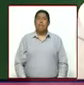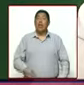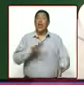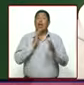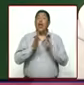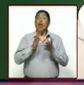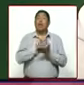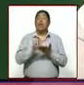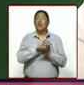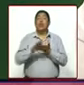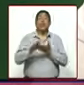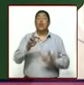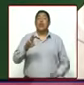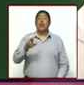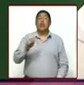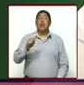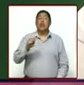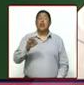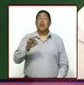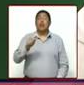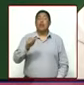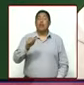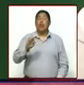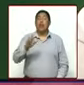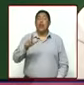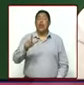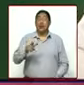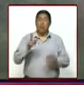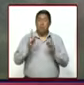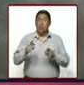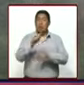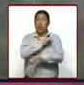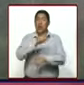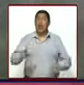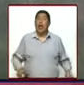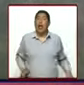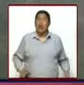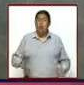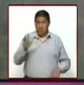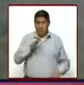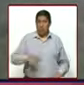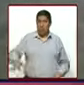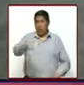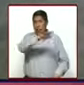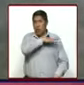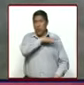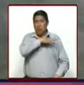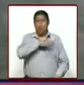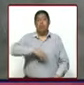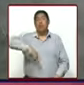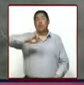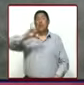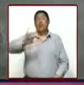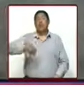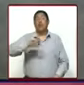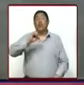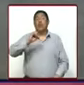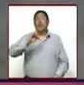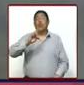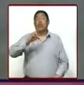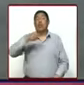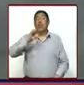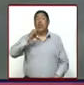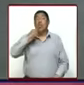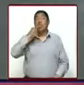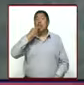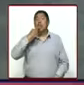Hablemos de San Rafael, ya usted ha escuchado en el avance, ha sido el mismo alcalde del municipio de San Rafael, Jorge Humberto Vargas, el que ha confirmado que